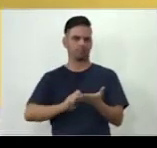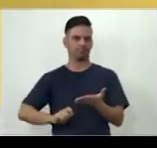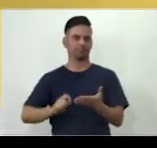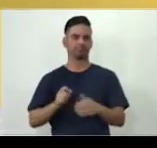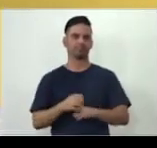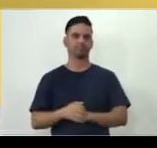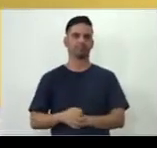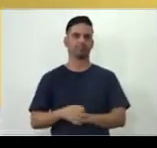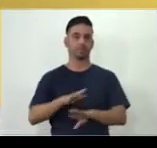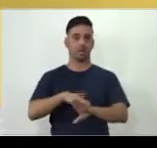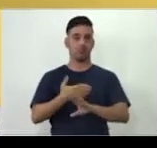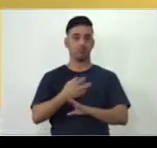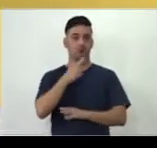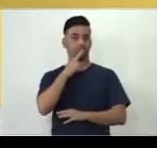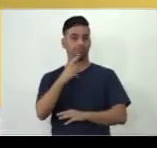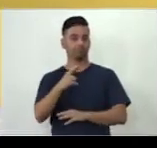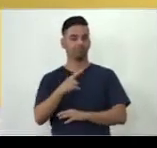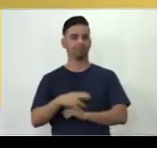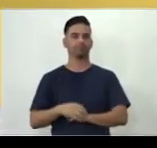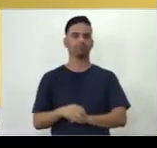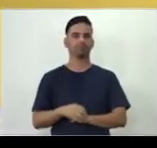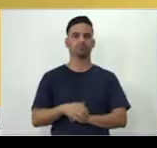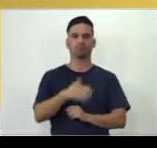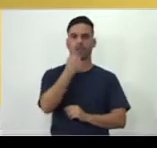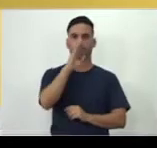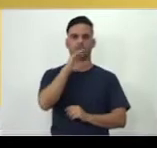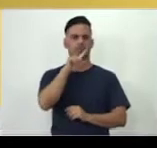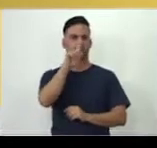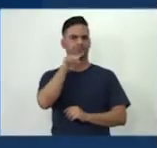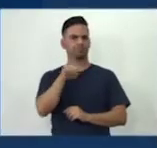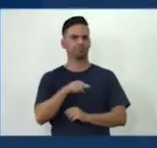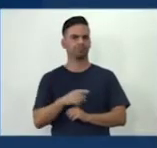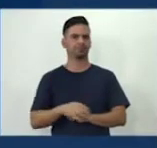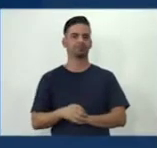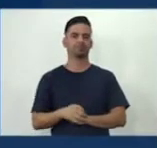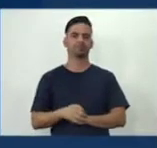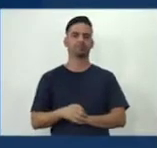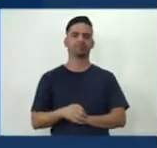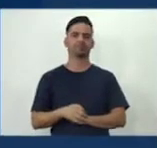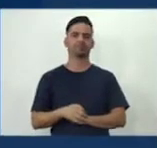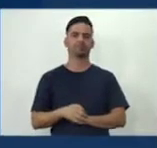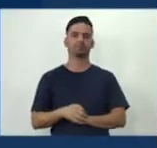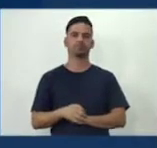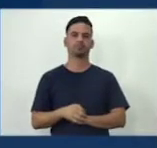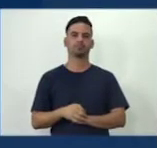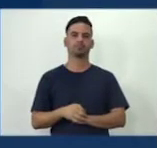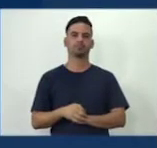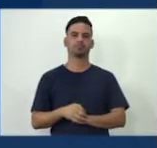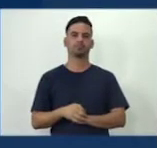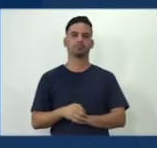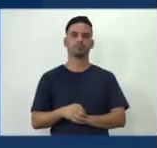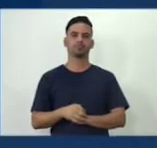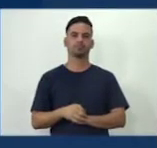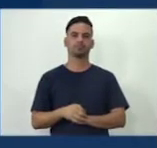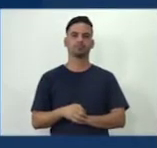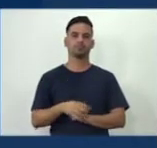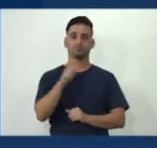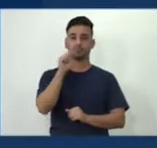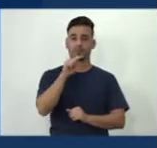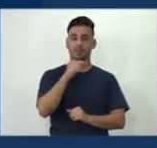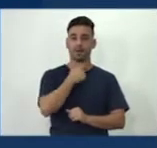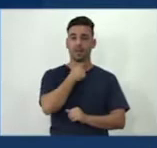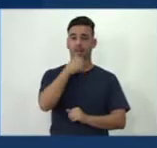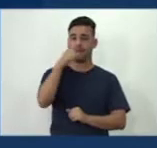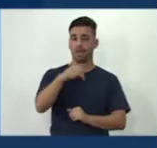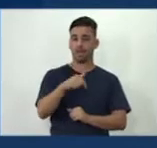y darle solución a algunos incisos en el encuentro. Dice el primero: en la figura se muestran